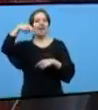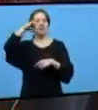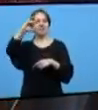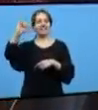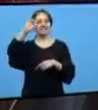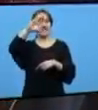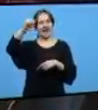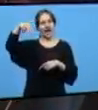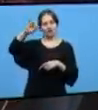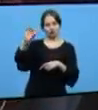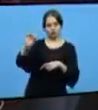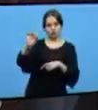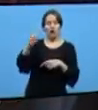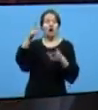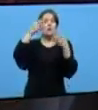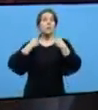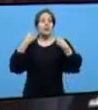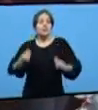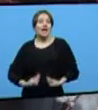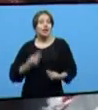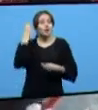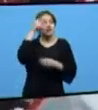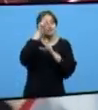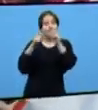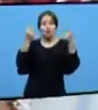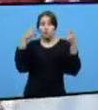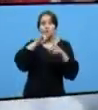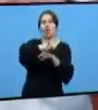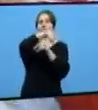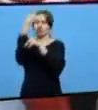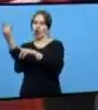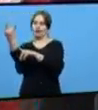localidade mariñá espera duplicar eses días a súa poboación.